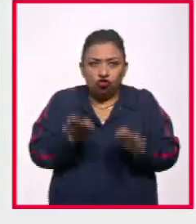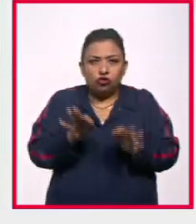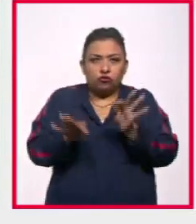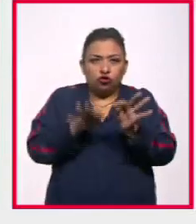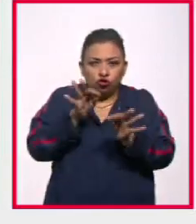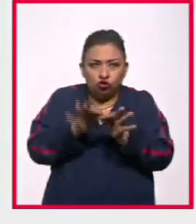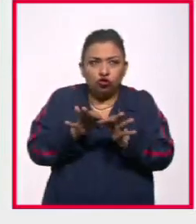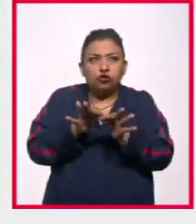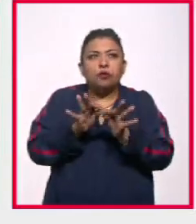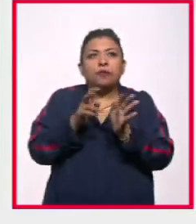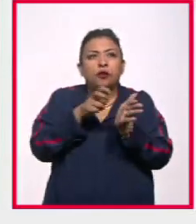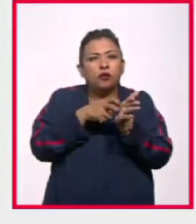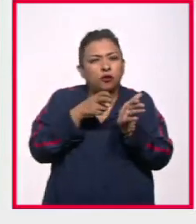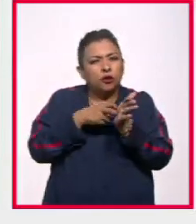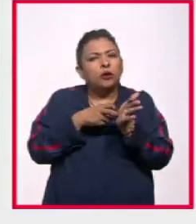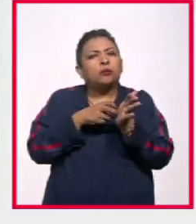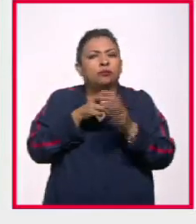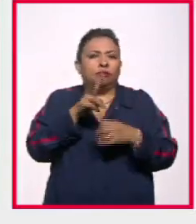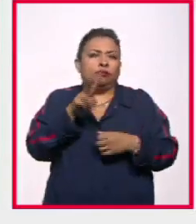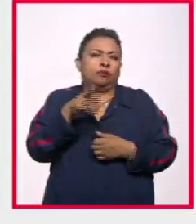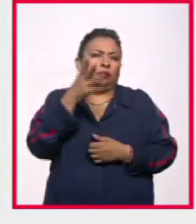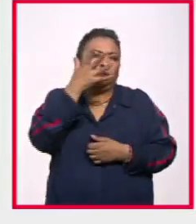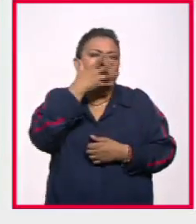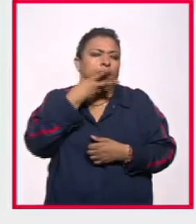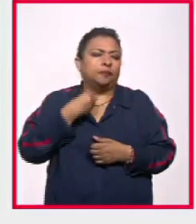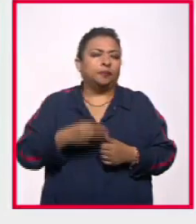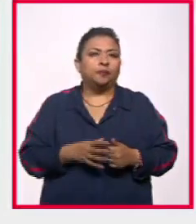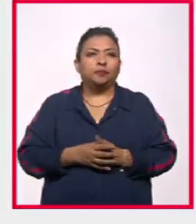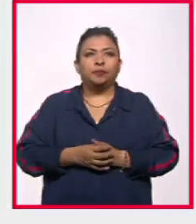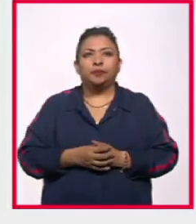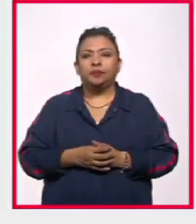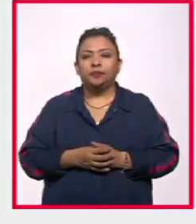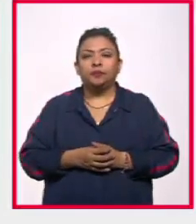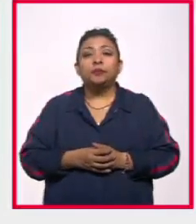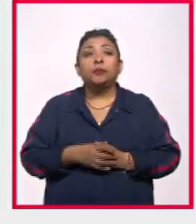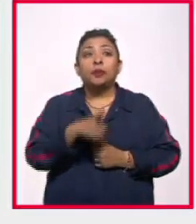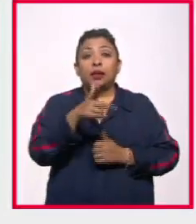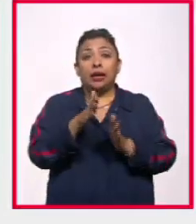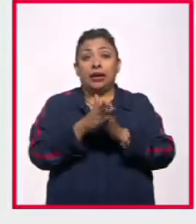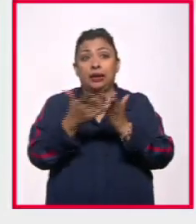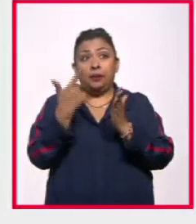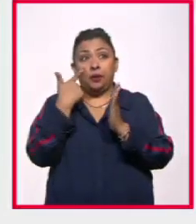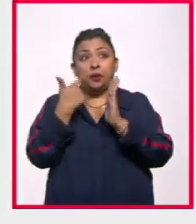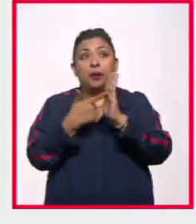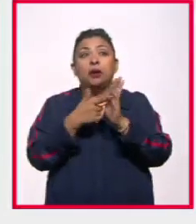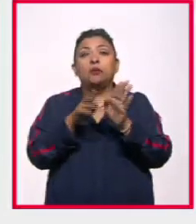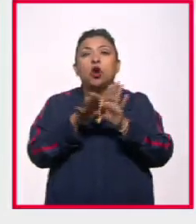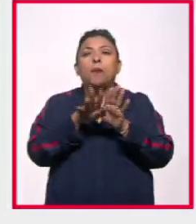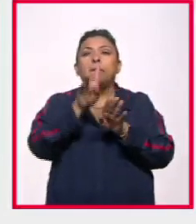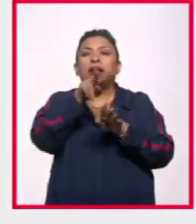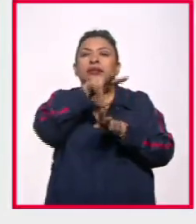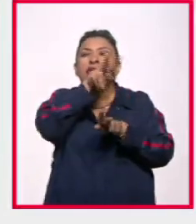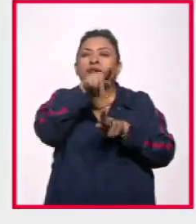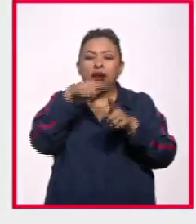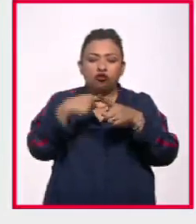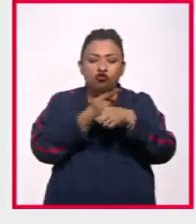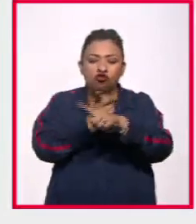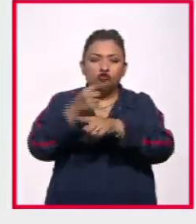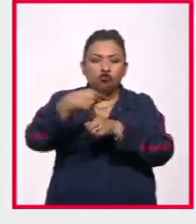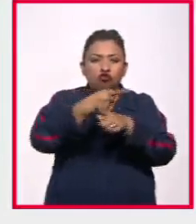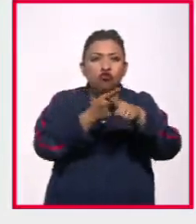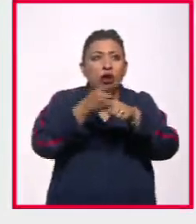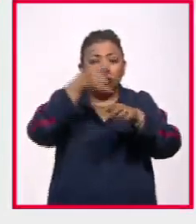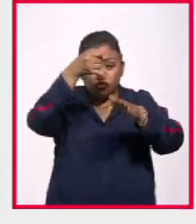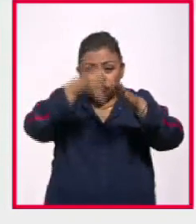y una edición además muy, muy hermosa. El libro retrata las venas por las que se transportan bajo